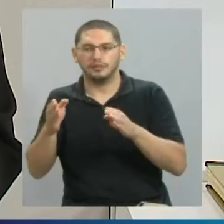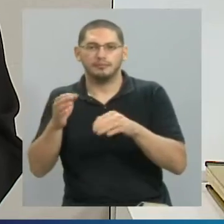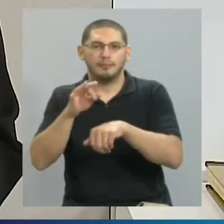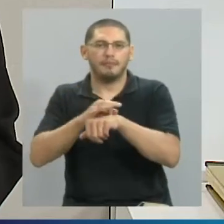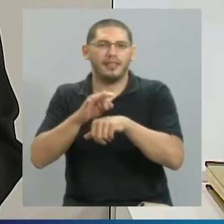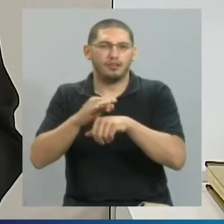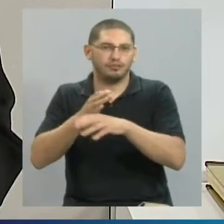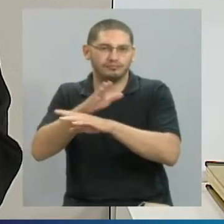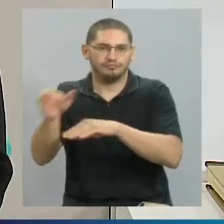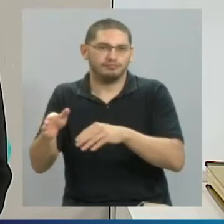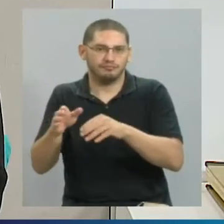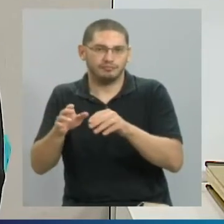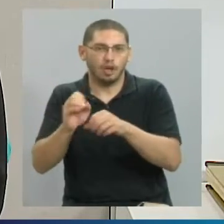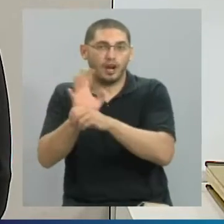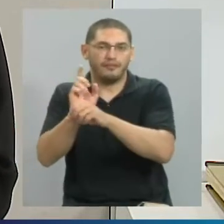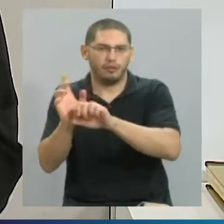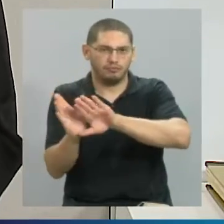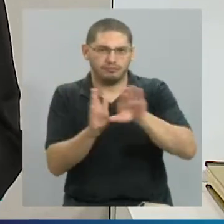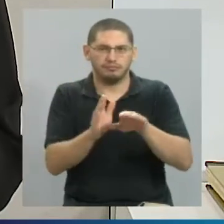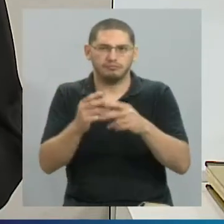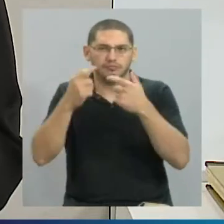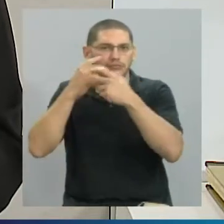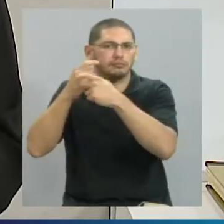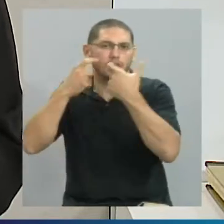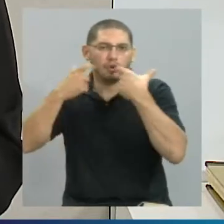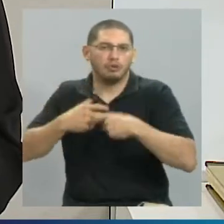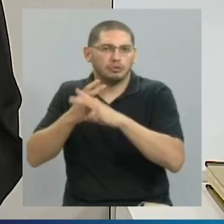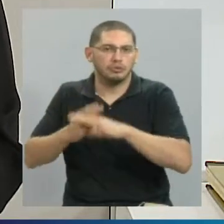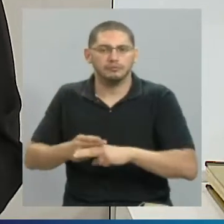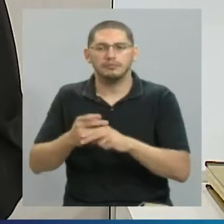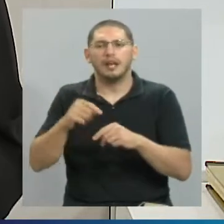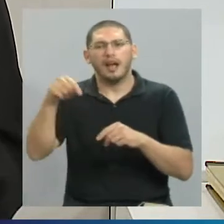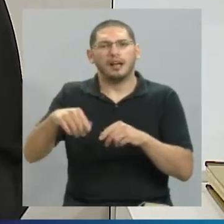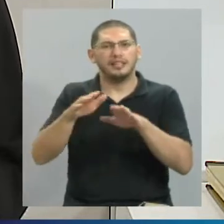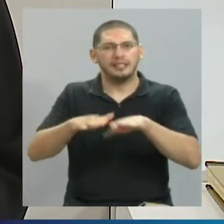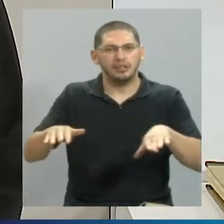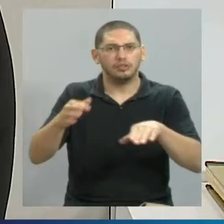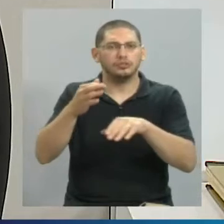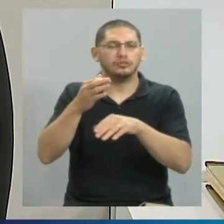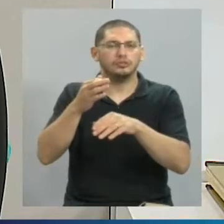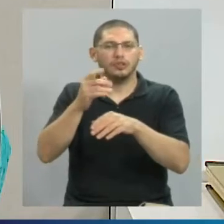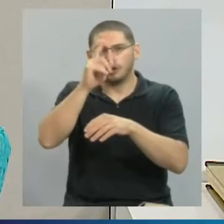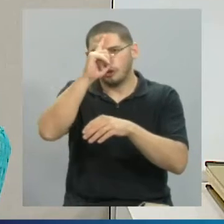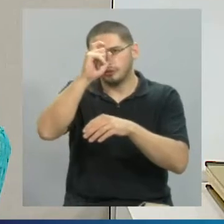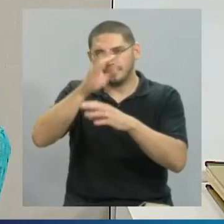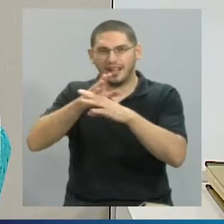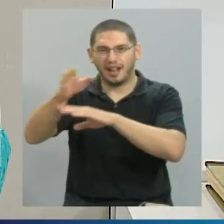se dio en todo el mundo. ¿Qué pasó con los chicos en Argentina? ¿Hubo también una disminución de los controles pediátricos que se debían hacer?